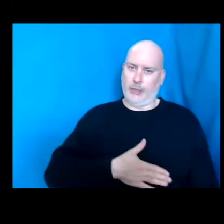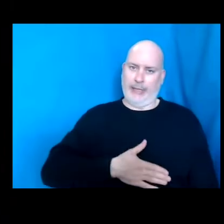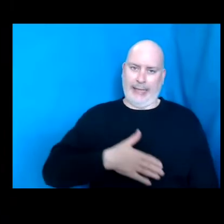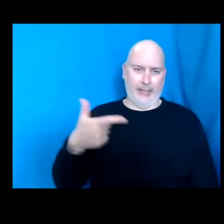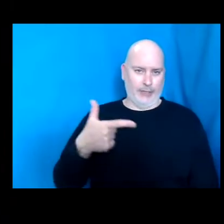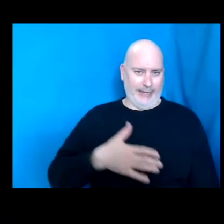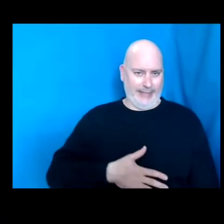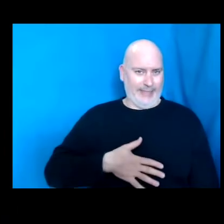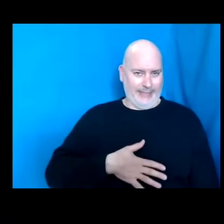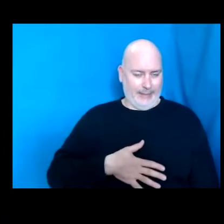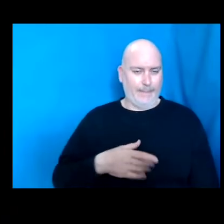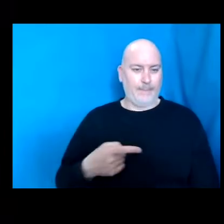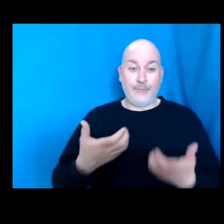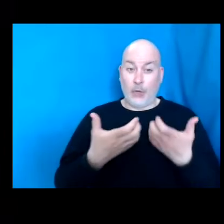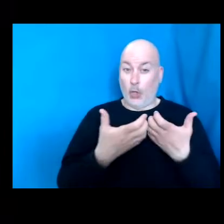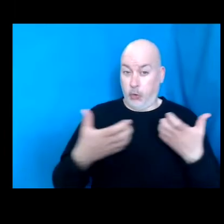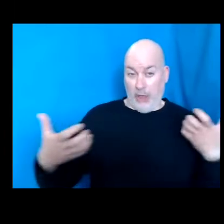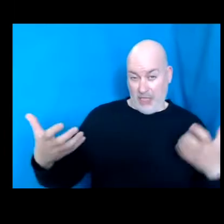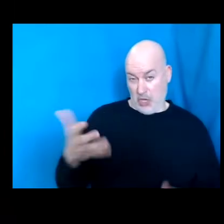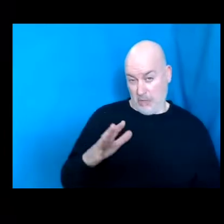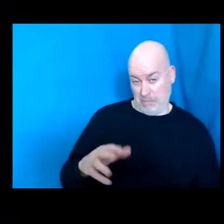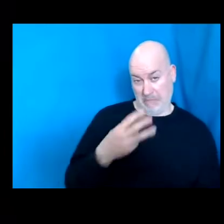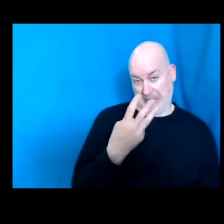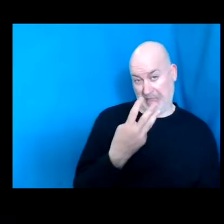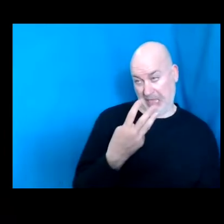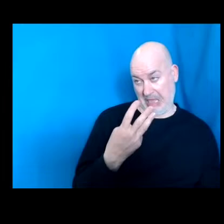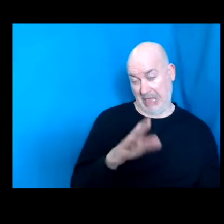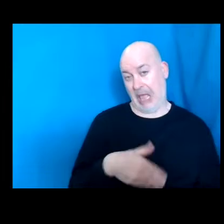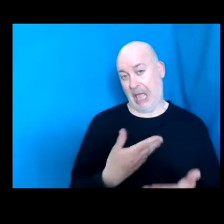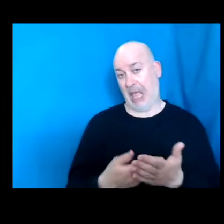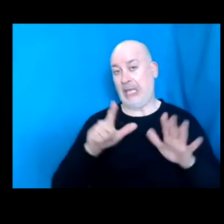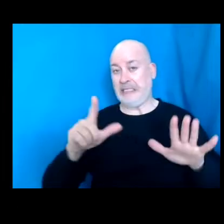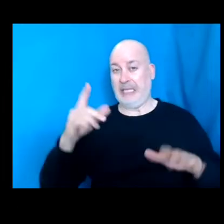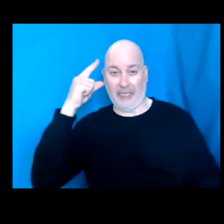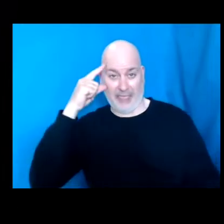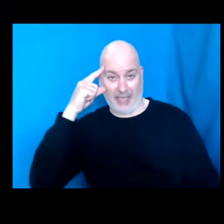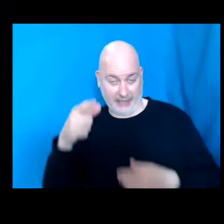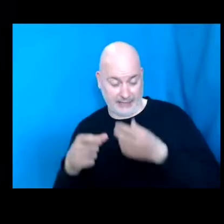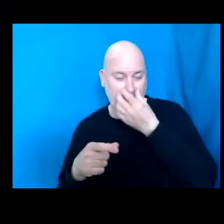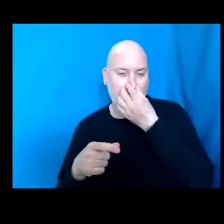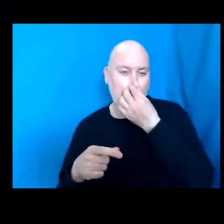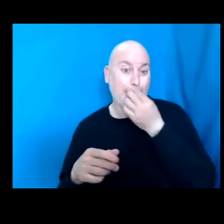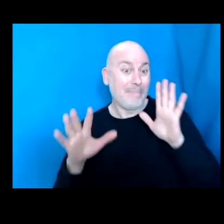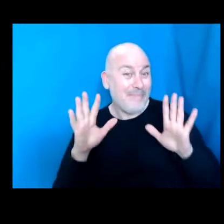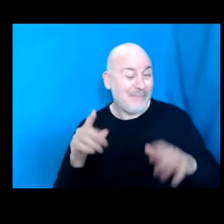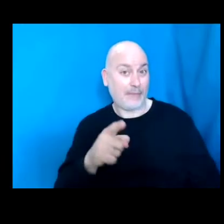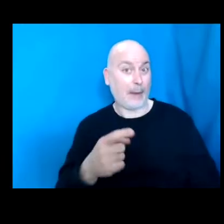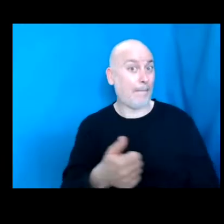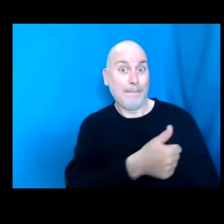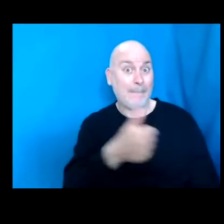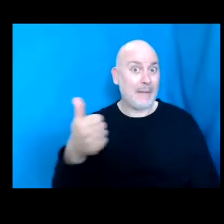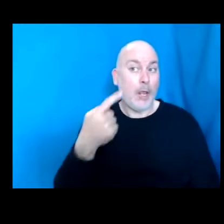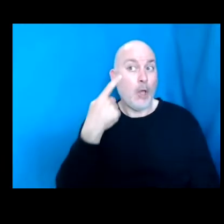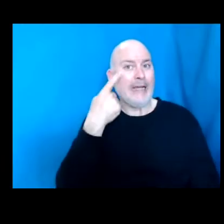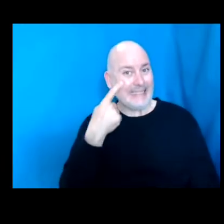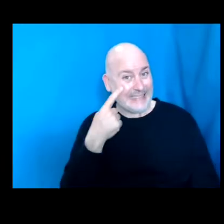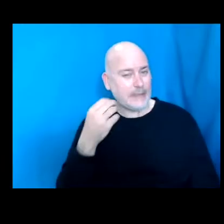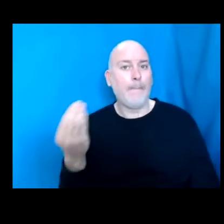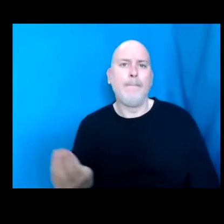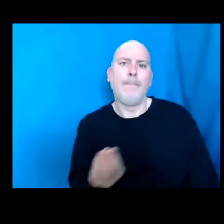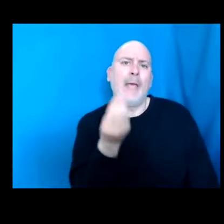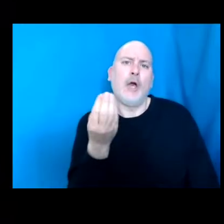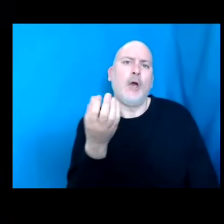La duración media puede estar entre unos 3 y unos 7 días, teniendo en cuenta que lo primero que va a mejorar va a ser